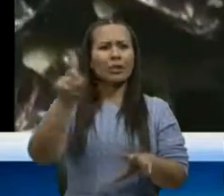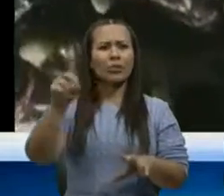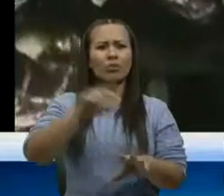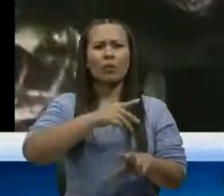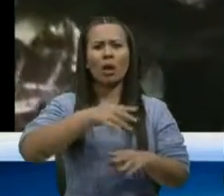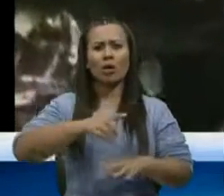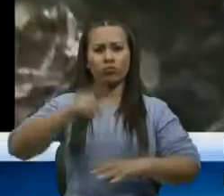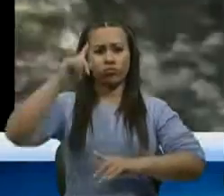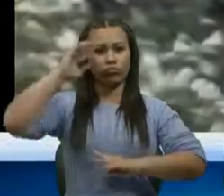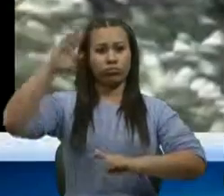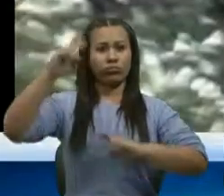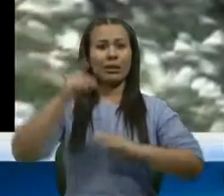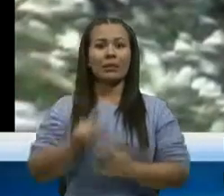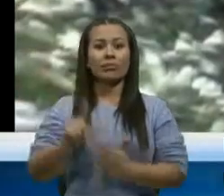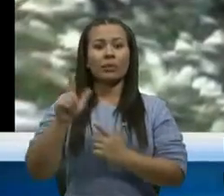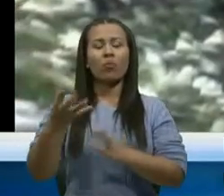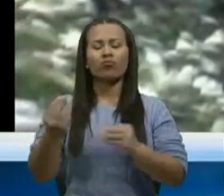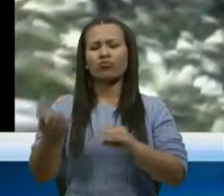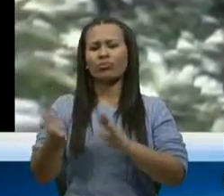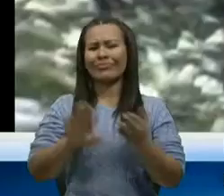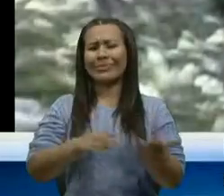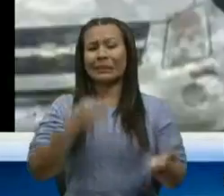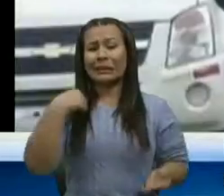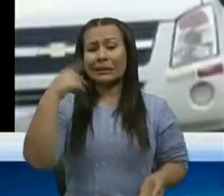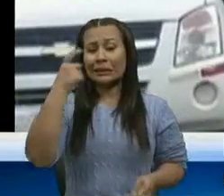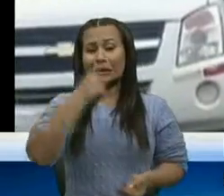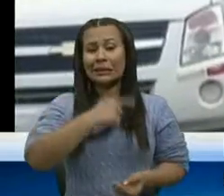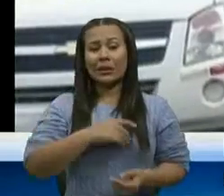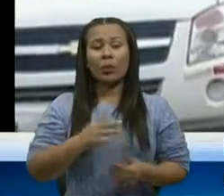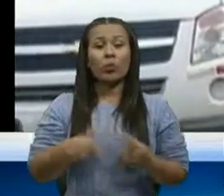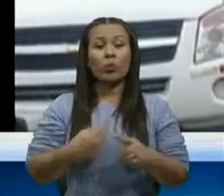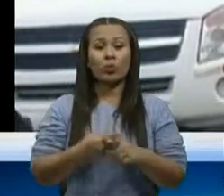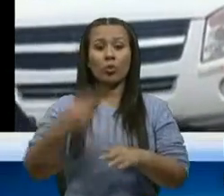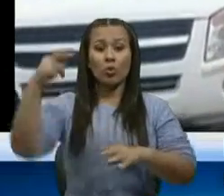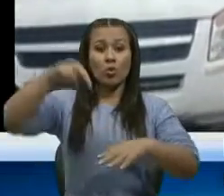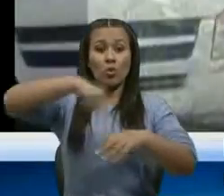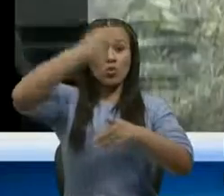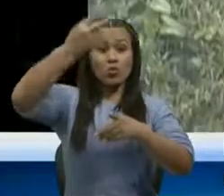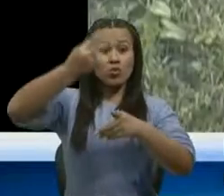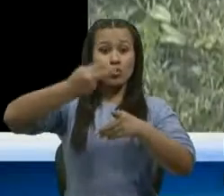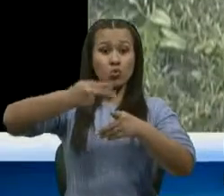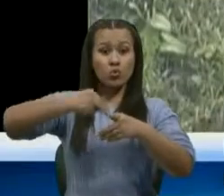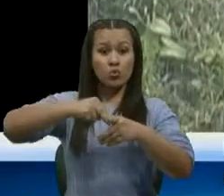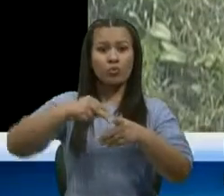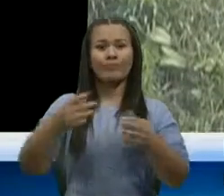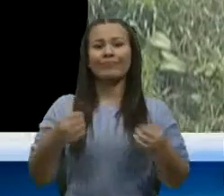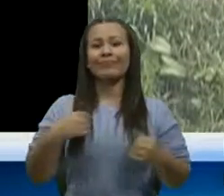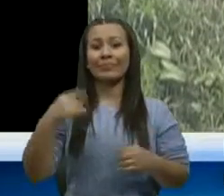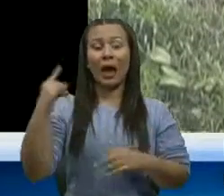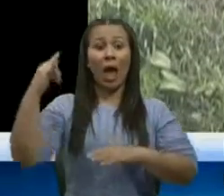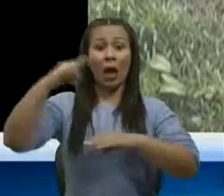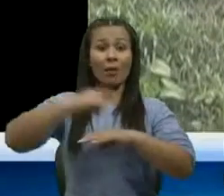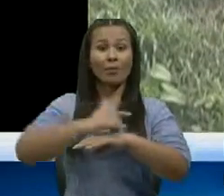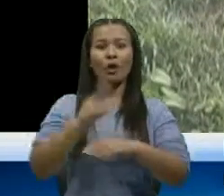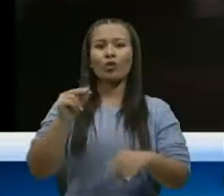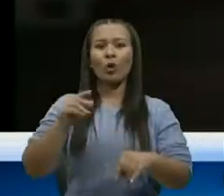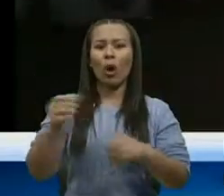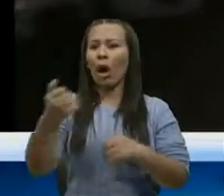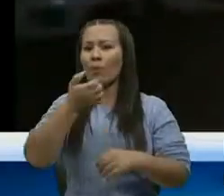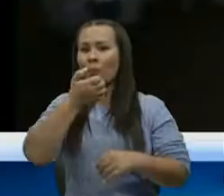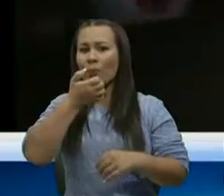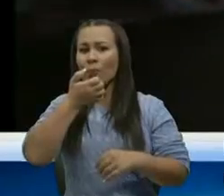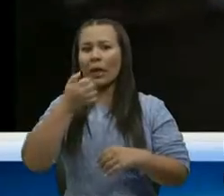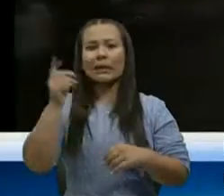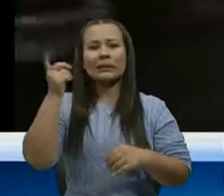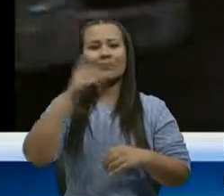curso de especialización perdieron la vida cuando se disponían a realizar maniobras de paracaidismo. El avión perdió el contacto con la torre de